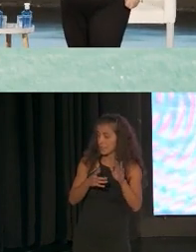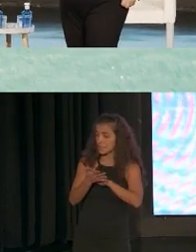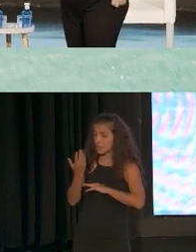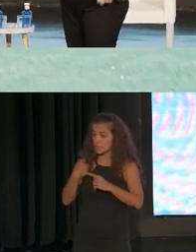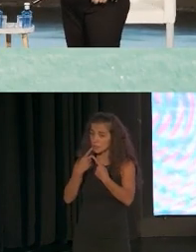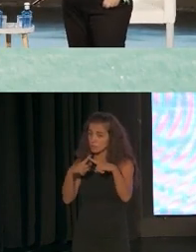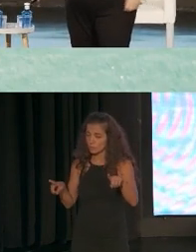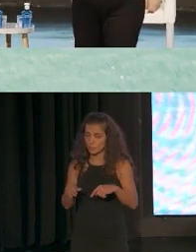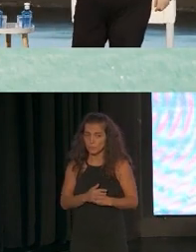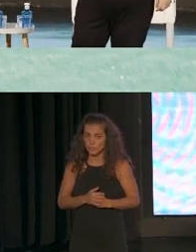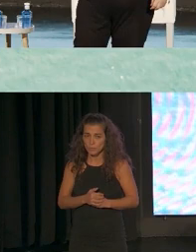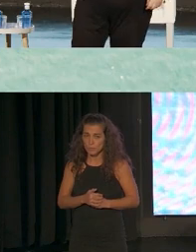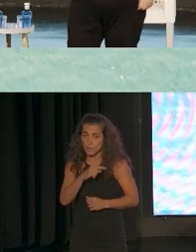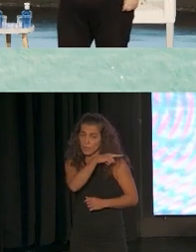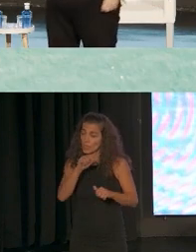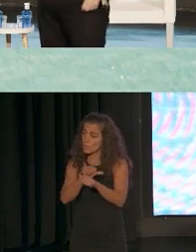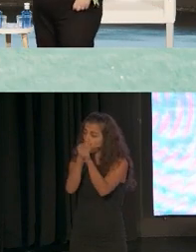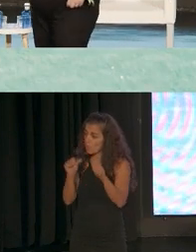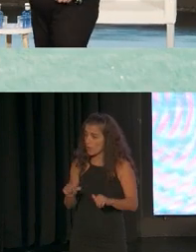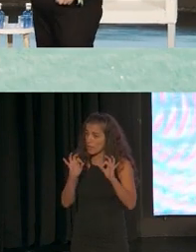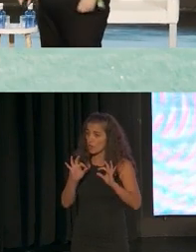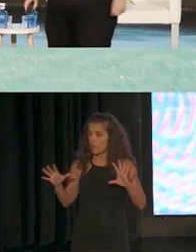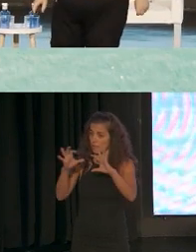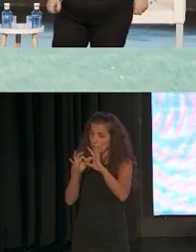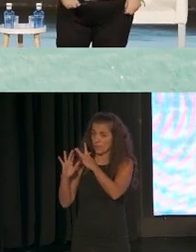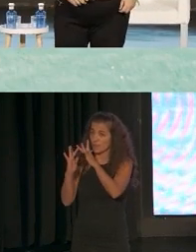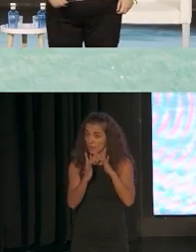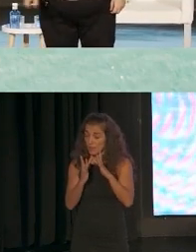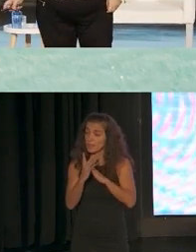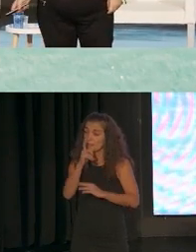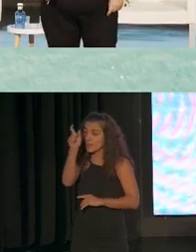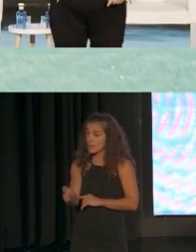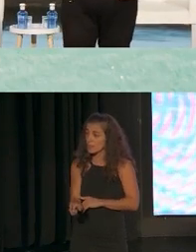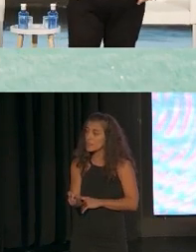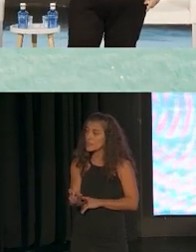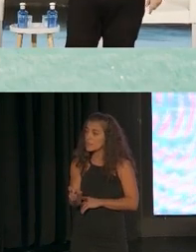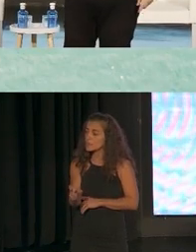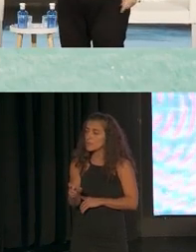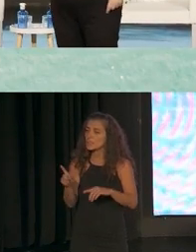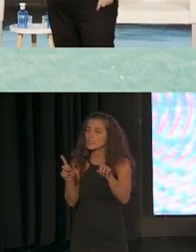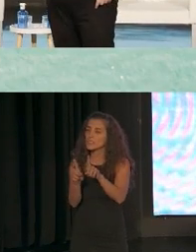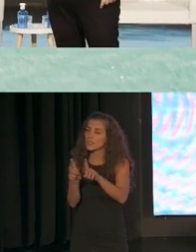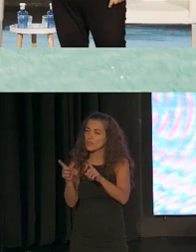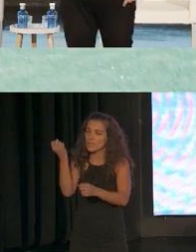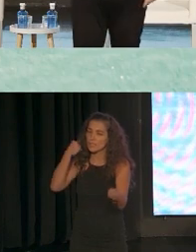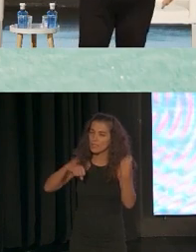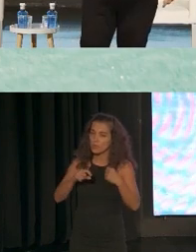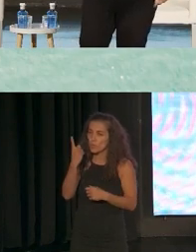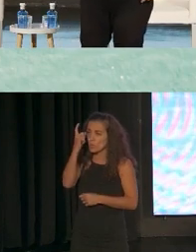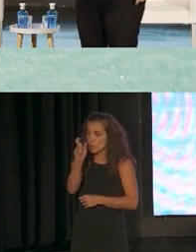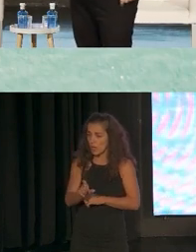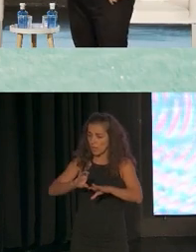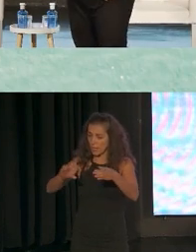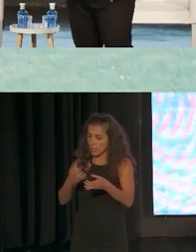diferenciación en este modelo de relación a la persona no se la trata como a un miembro más del